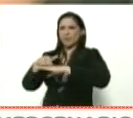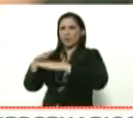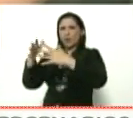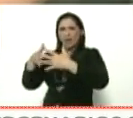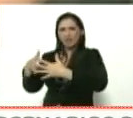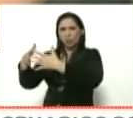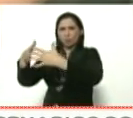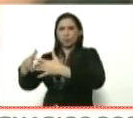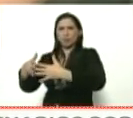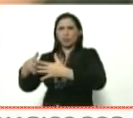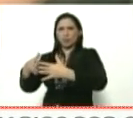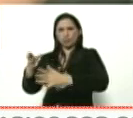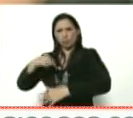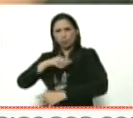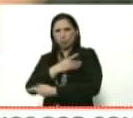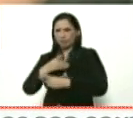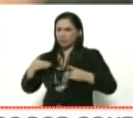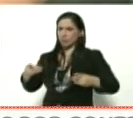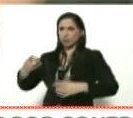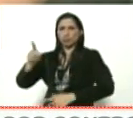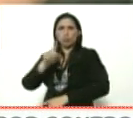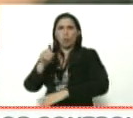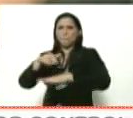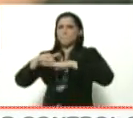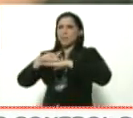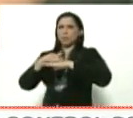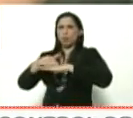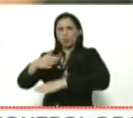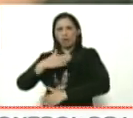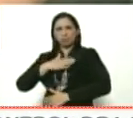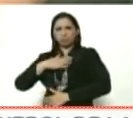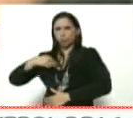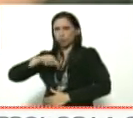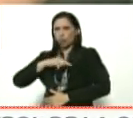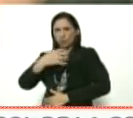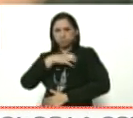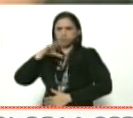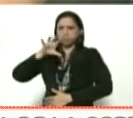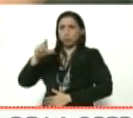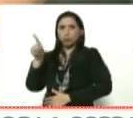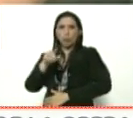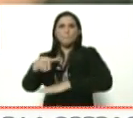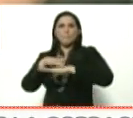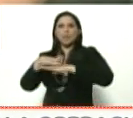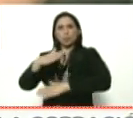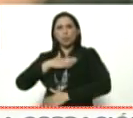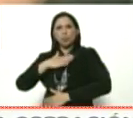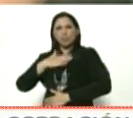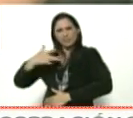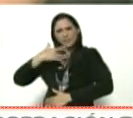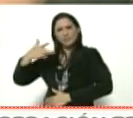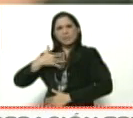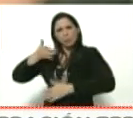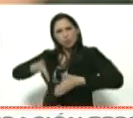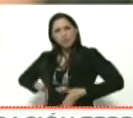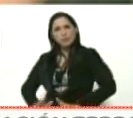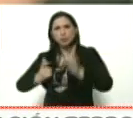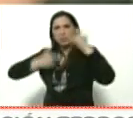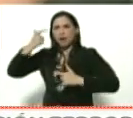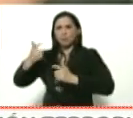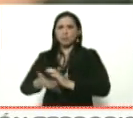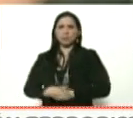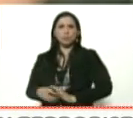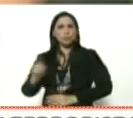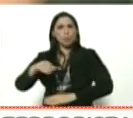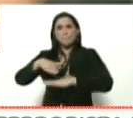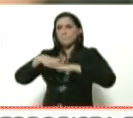dignidad, no nos perdonan el patriotismo, no nos perdonan que nos sintamos hijos de Hugo Chávez, no